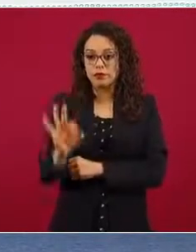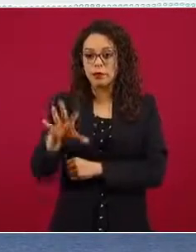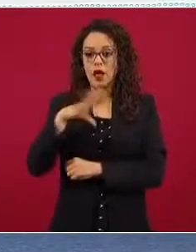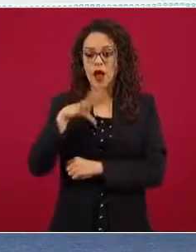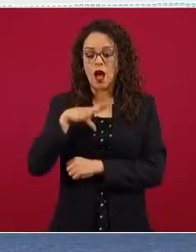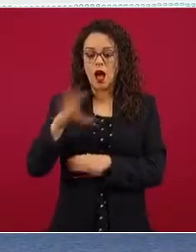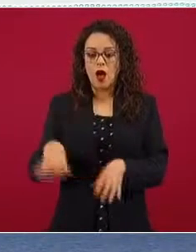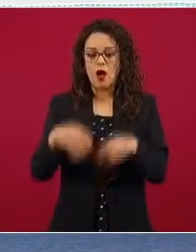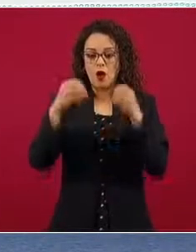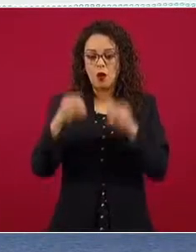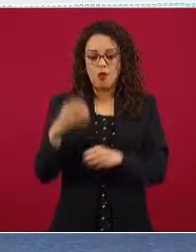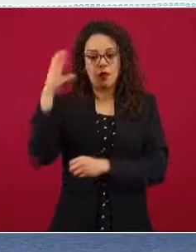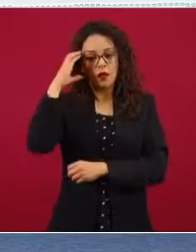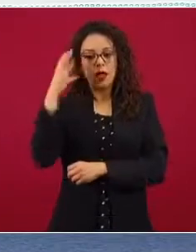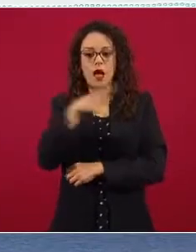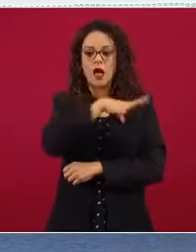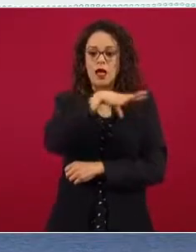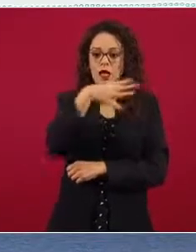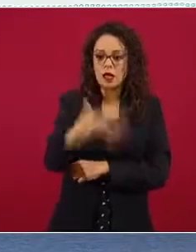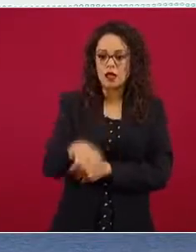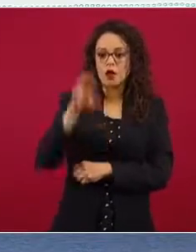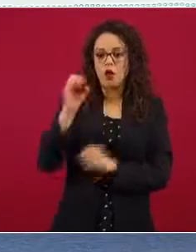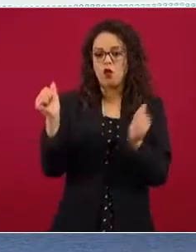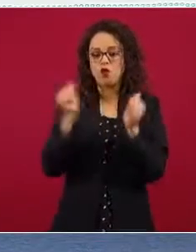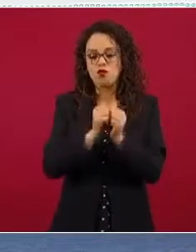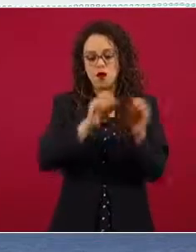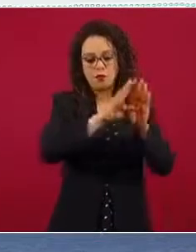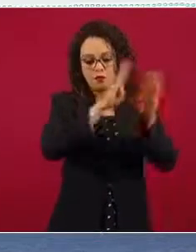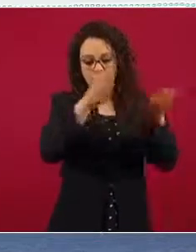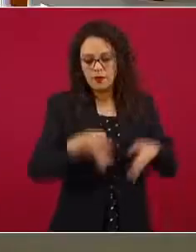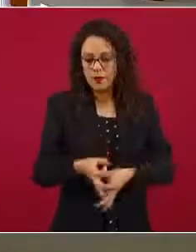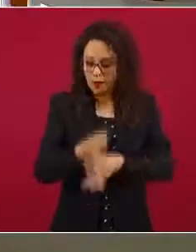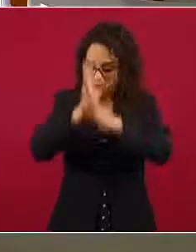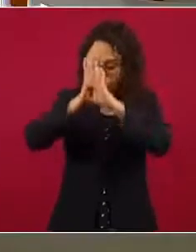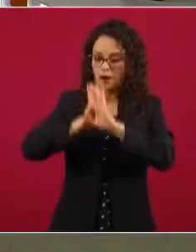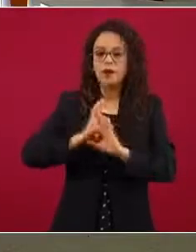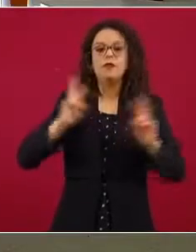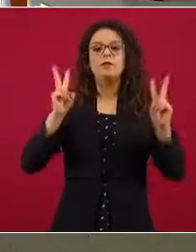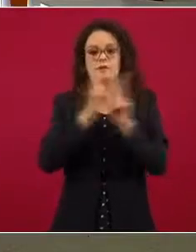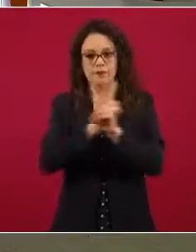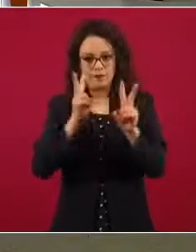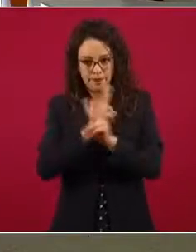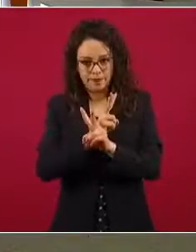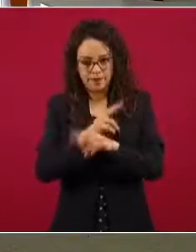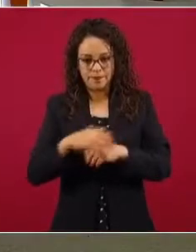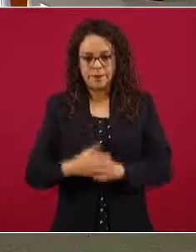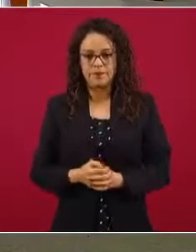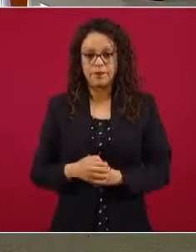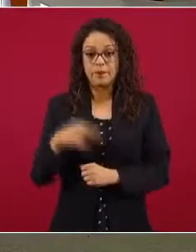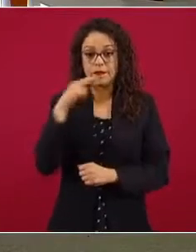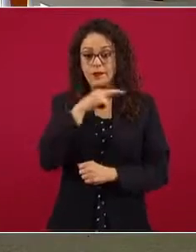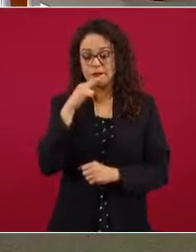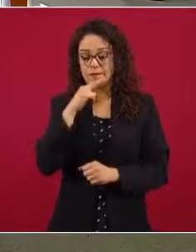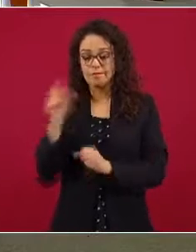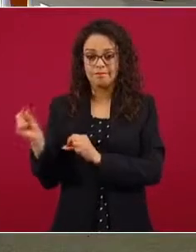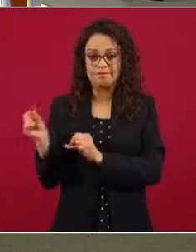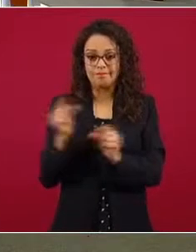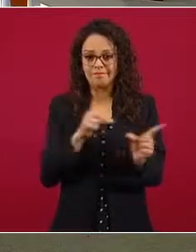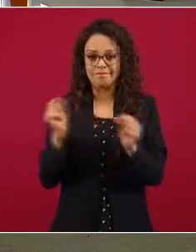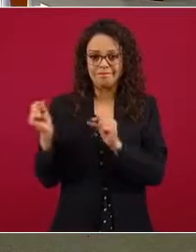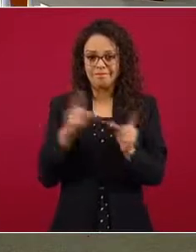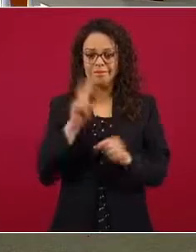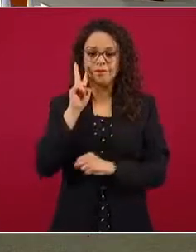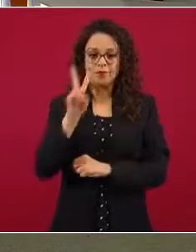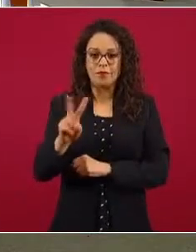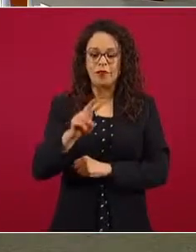camas, tanto generales como camas con ventilador. Vámonos ahora sí más rápido y vamos viendo las